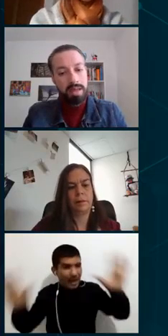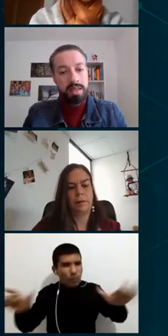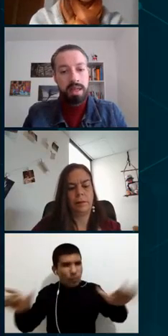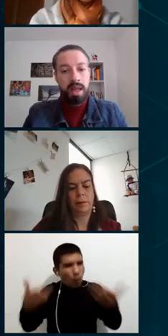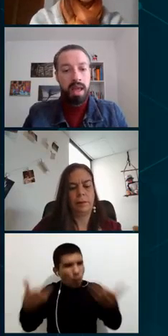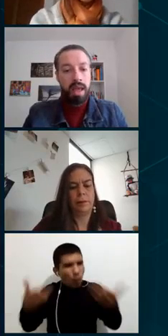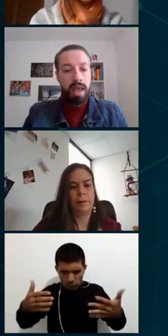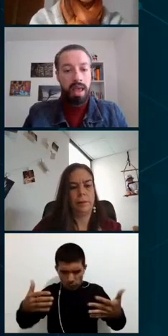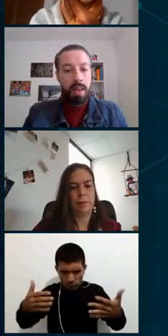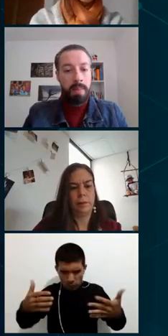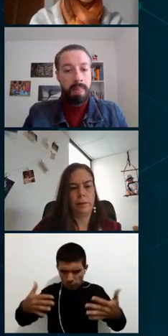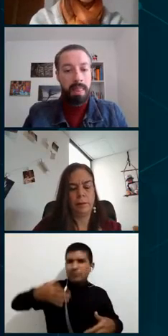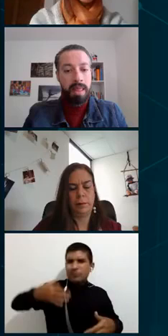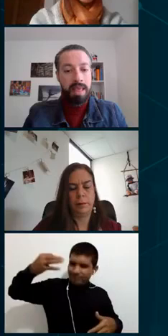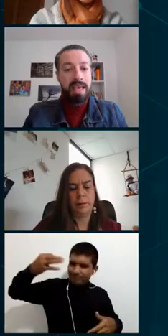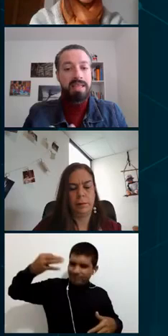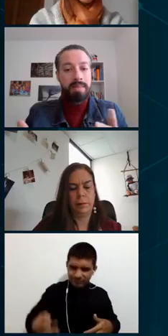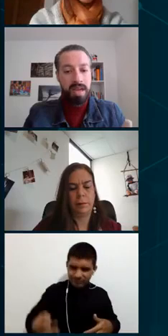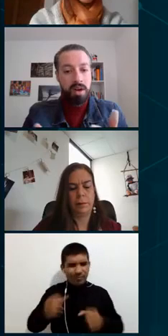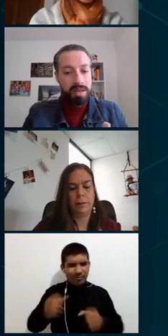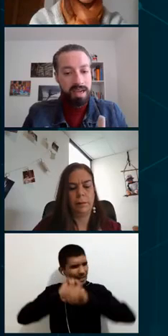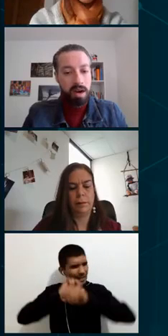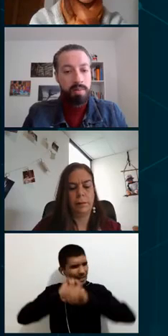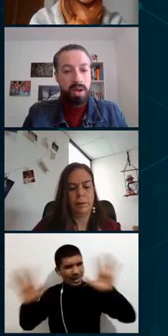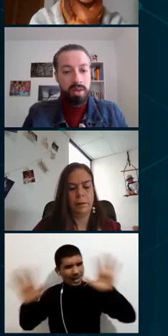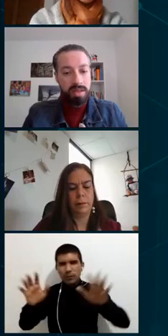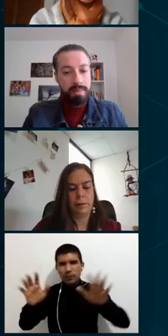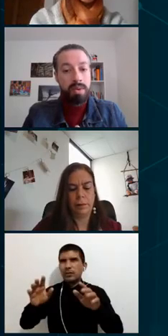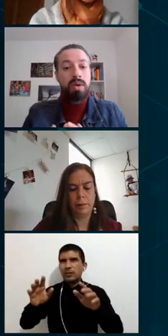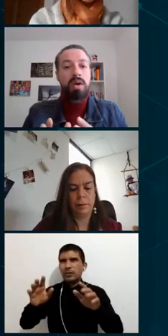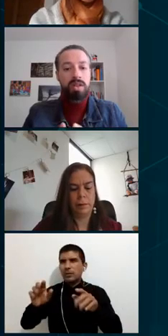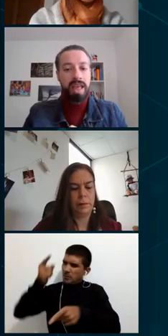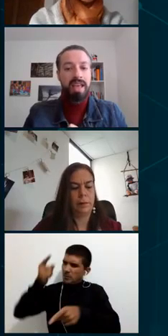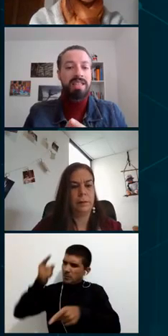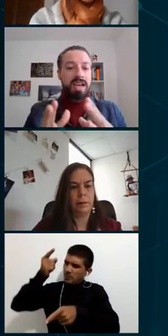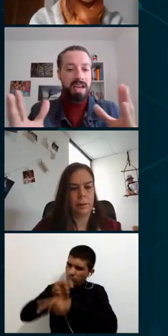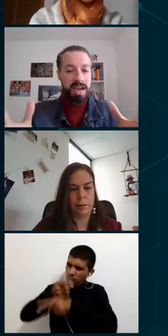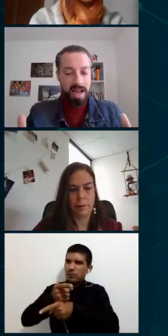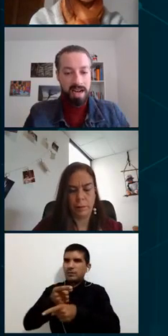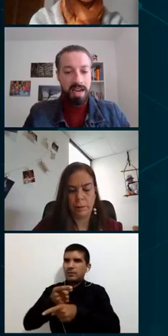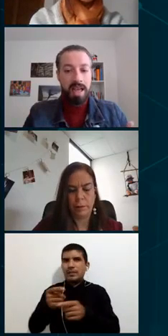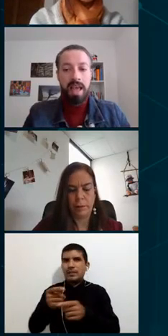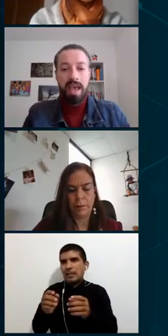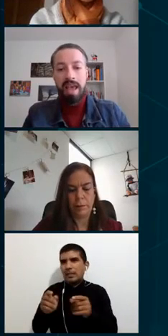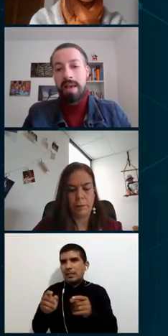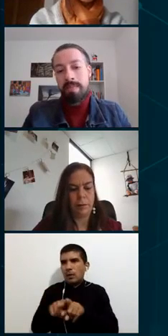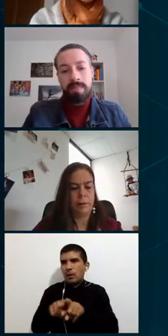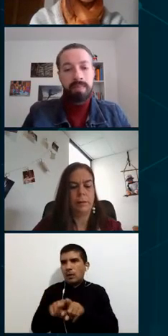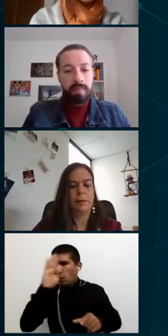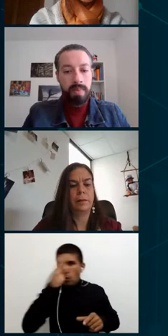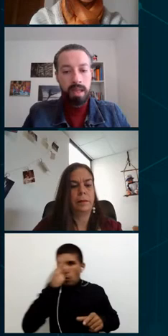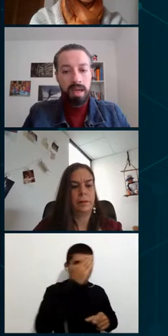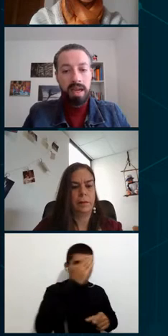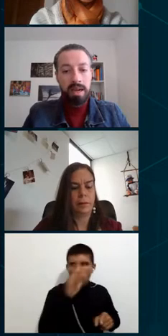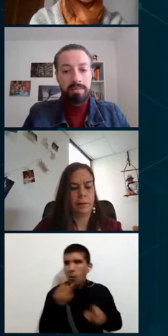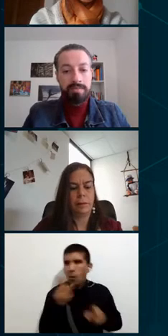aplica mucho más. Y es empezar como a cerrar un poquito ese embudo de esa